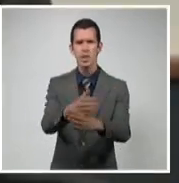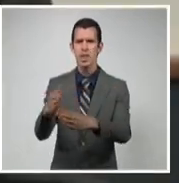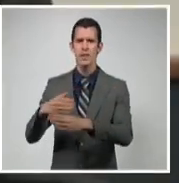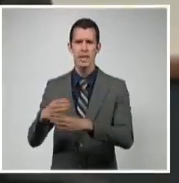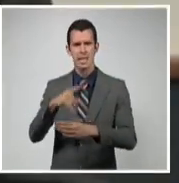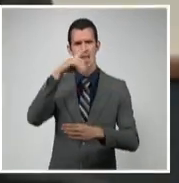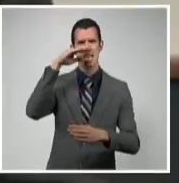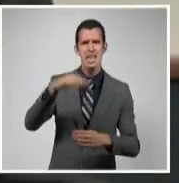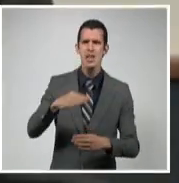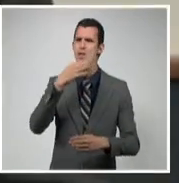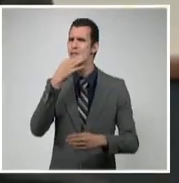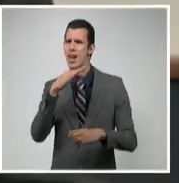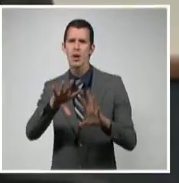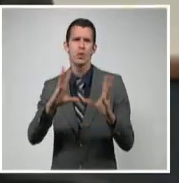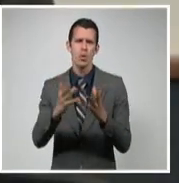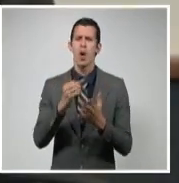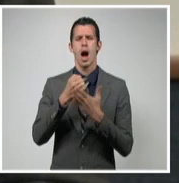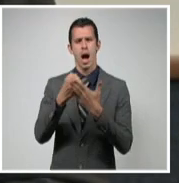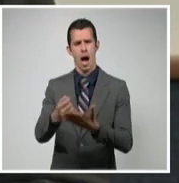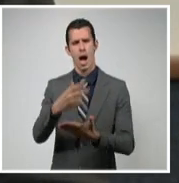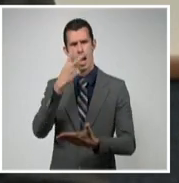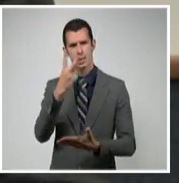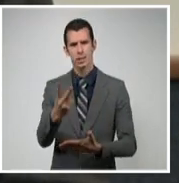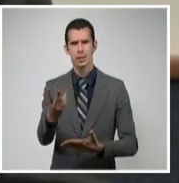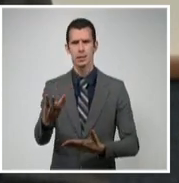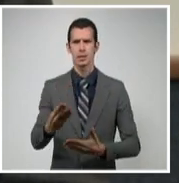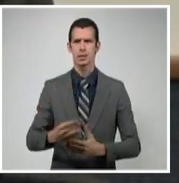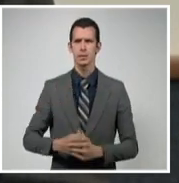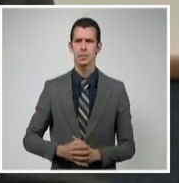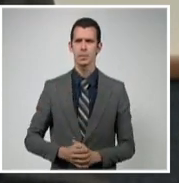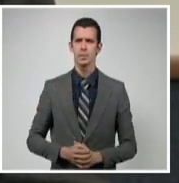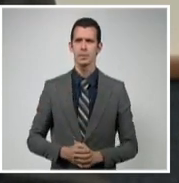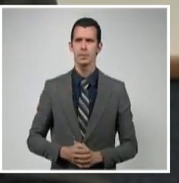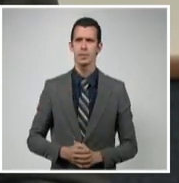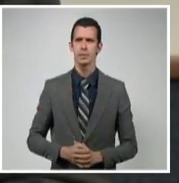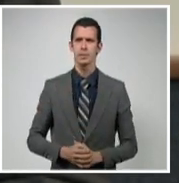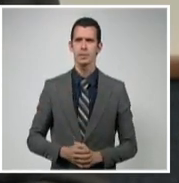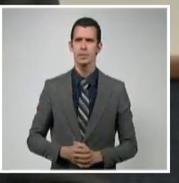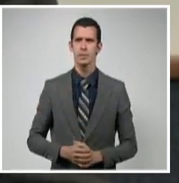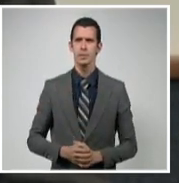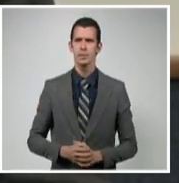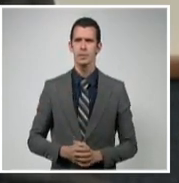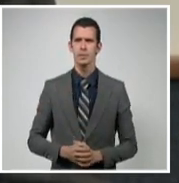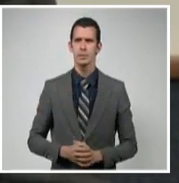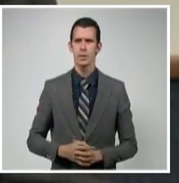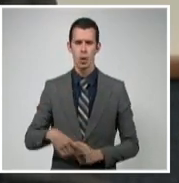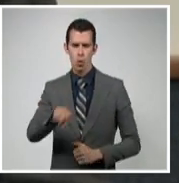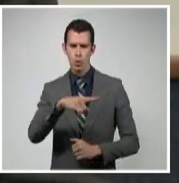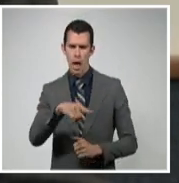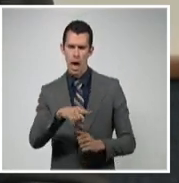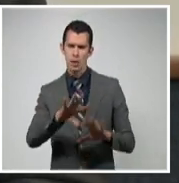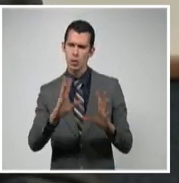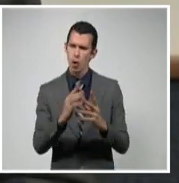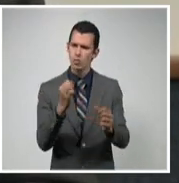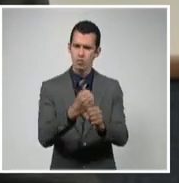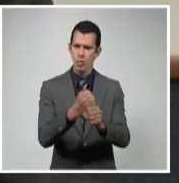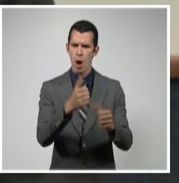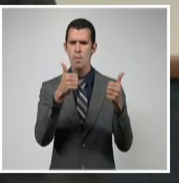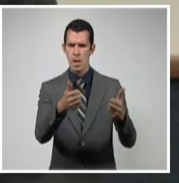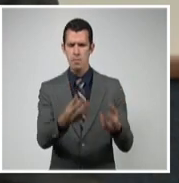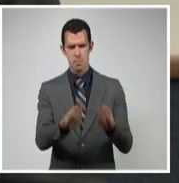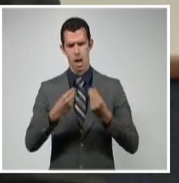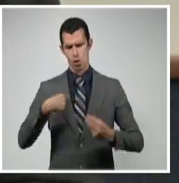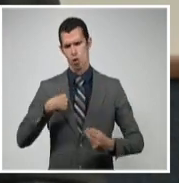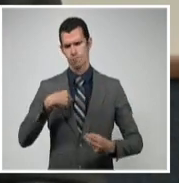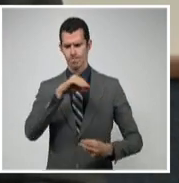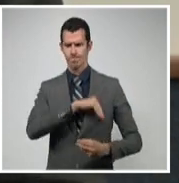esa hermana república. Por los resultados alcanzados, sentimos el orgullo de que ustedes formen parte de ese ejército de